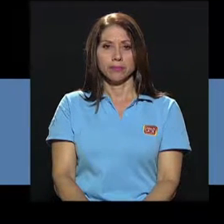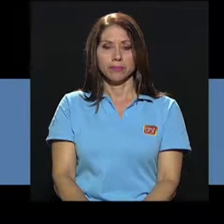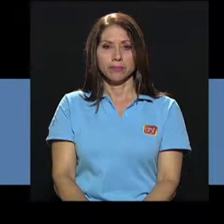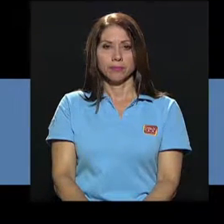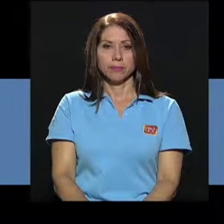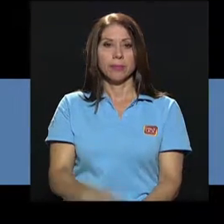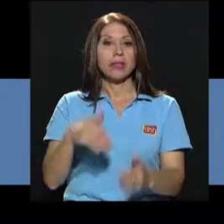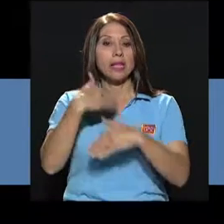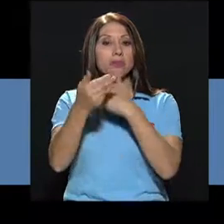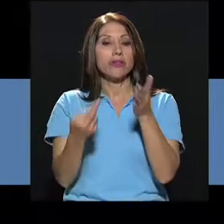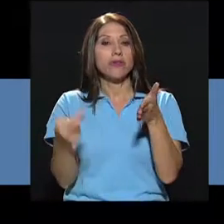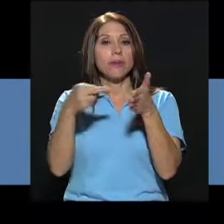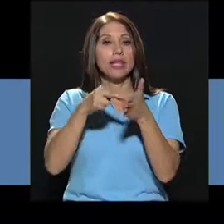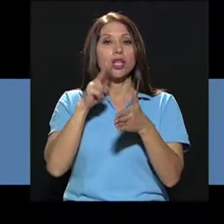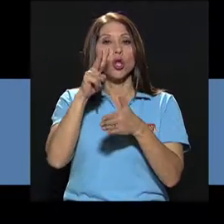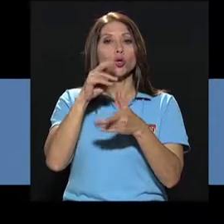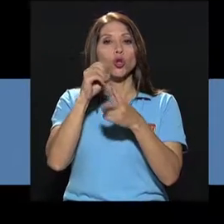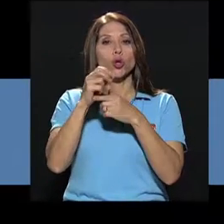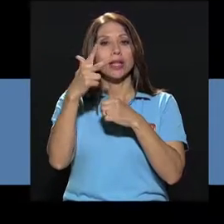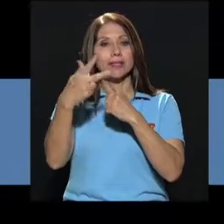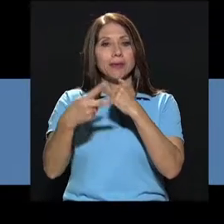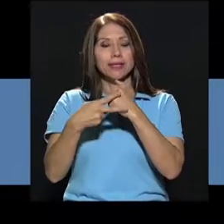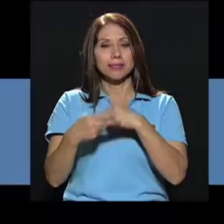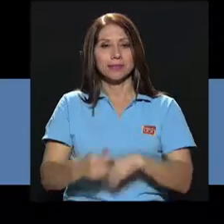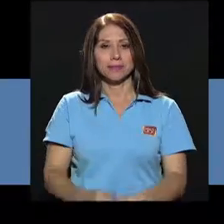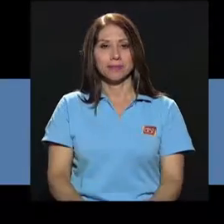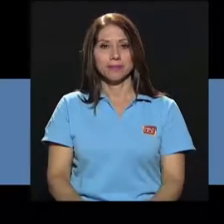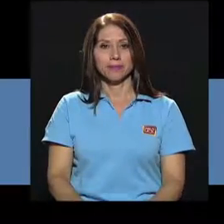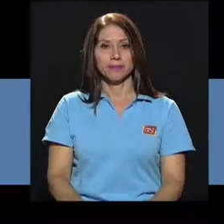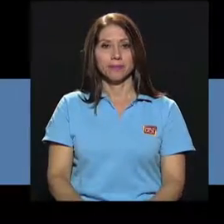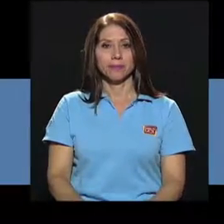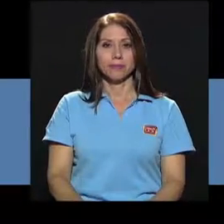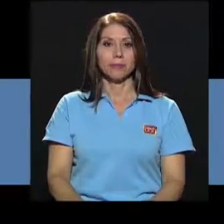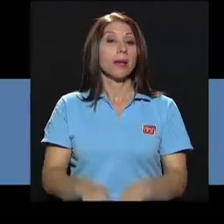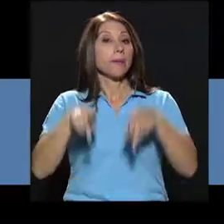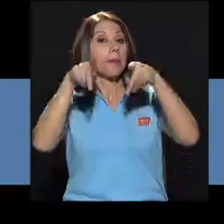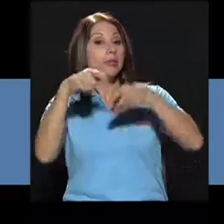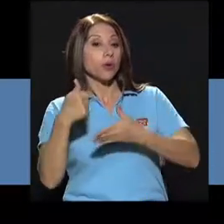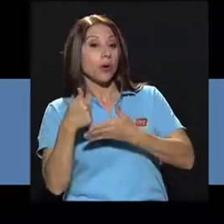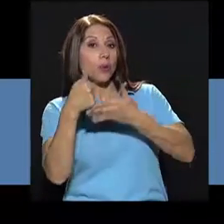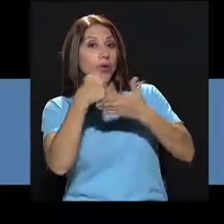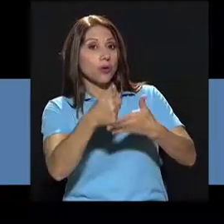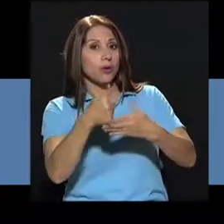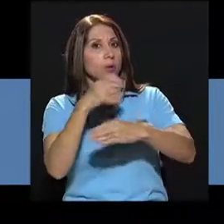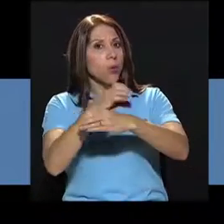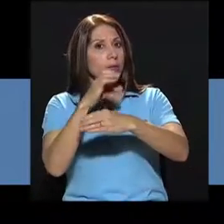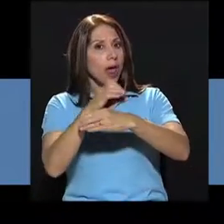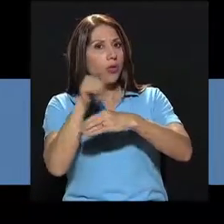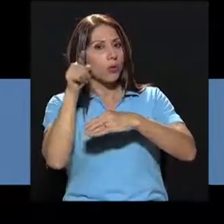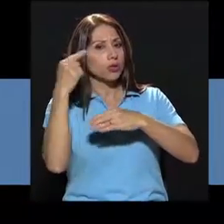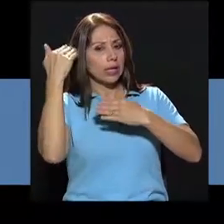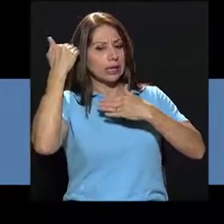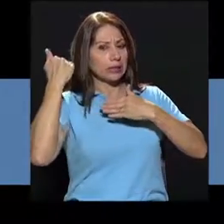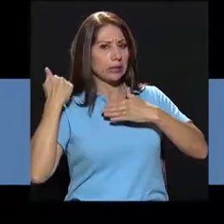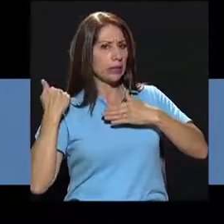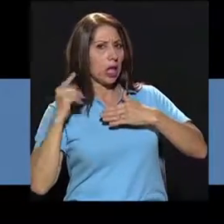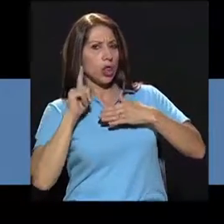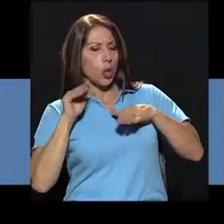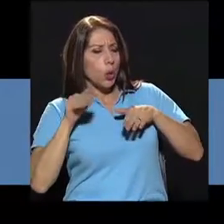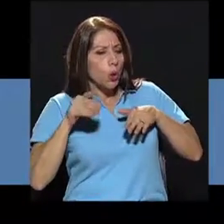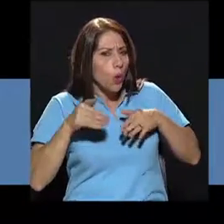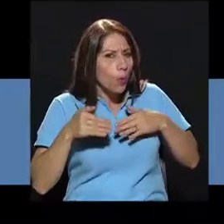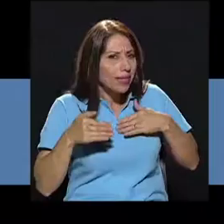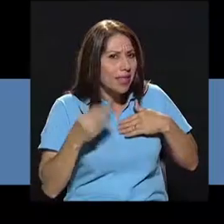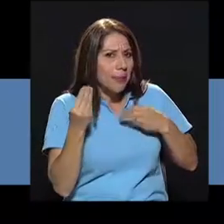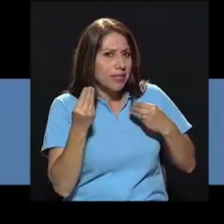luego repita el ejercicio 2 o 3 veces. Como ayudante, tenga cuidado de no doblarse demasiado sobre la persona